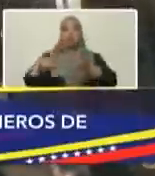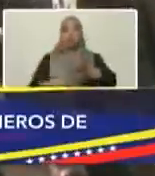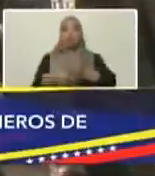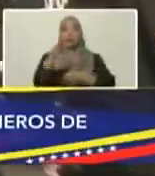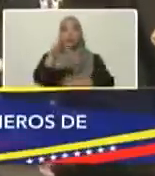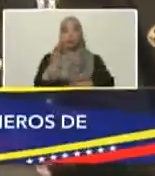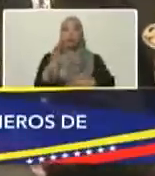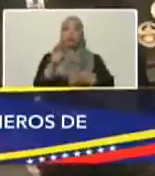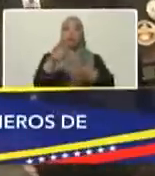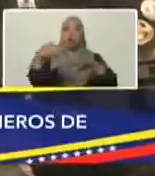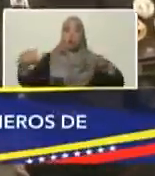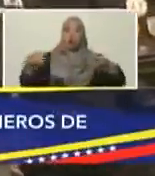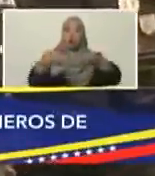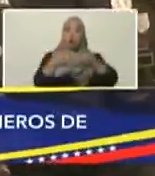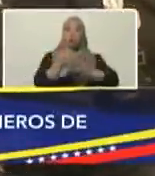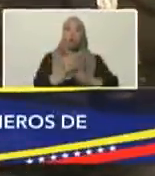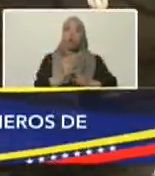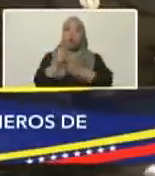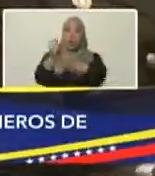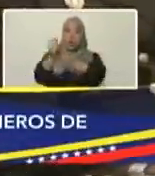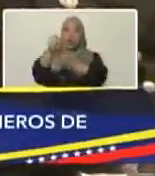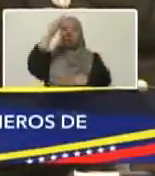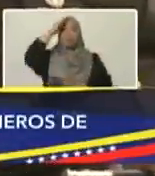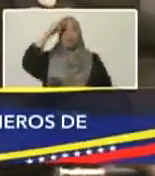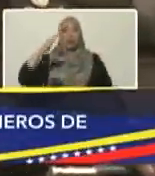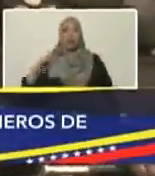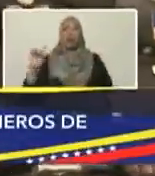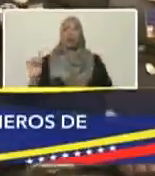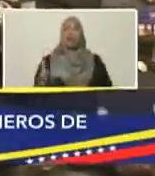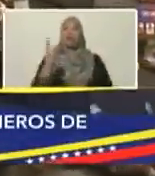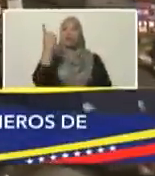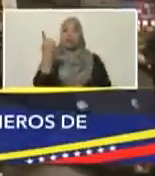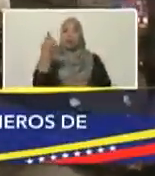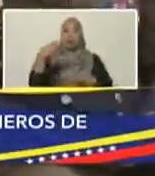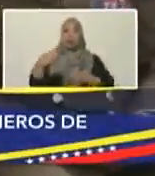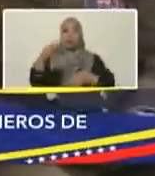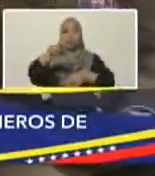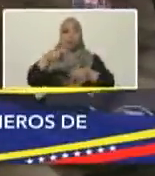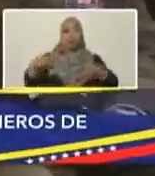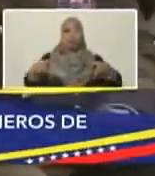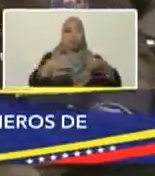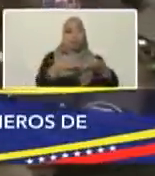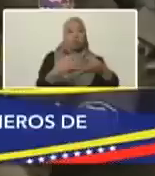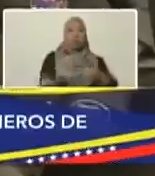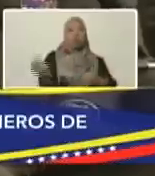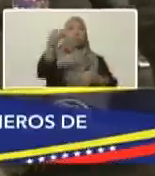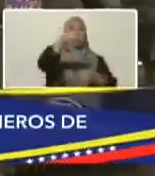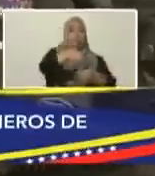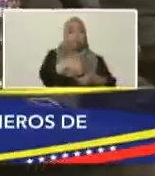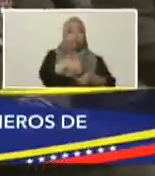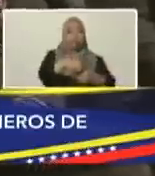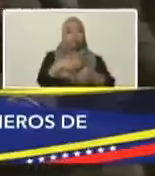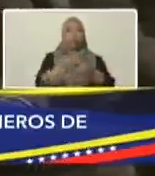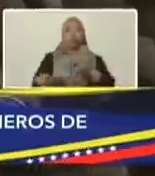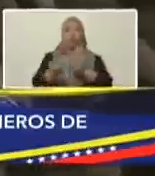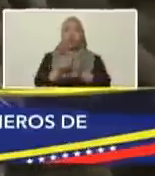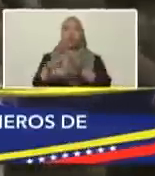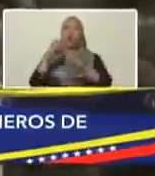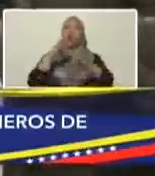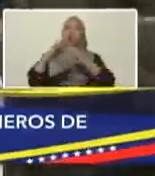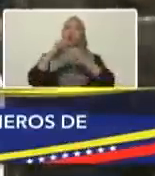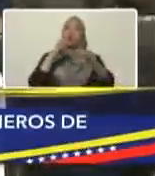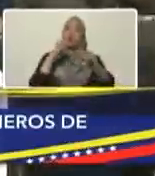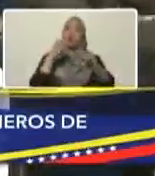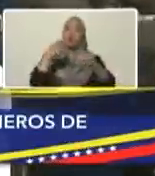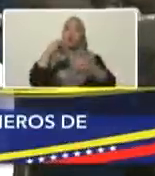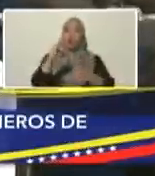y contraalmirante, y los oficiales que ocuparon los primeros lugares en sus respectivos componentes. Cúmplase, comuníquese y publíquese